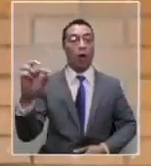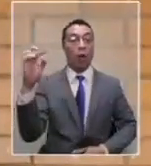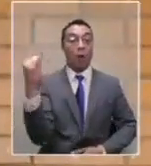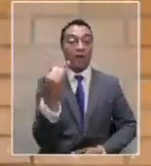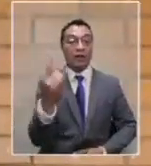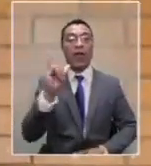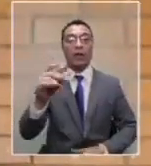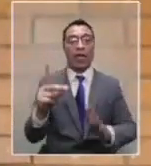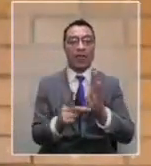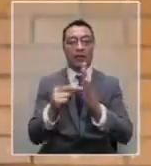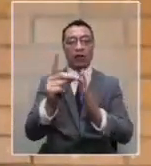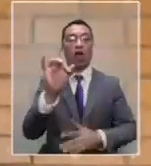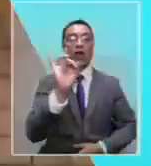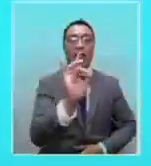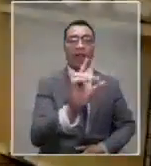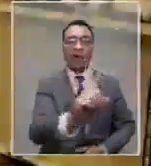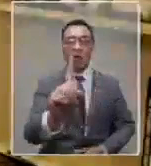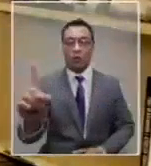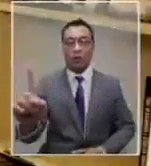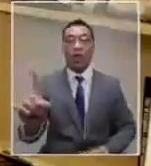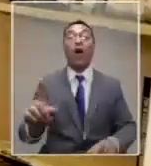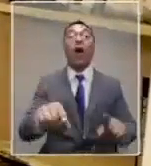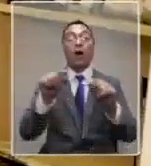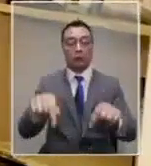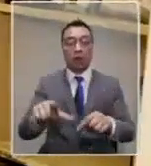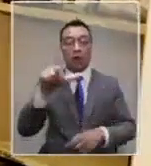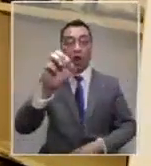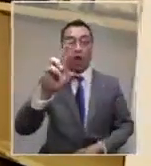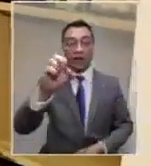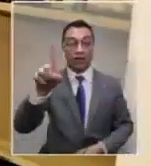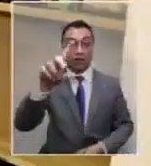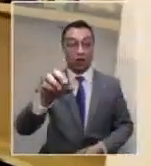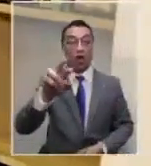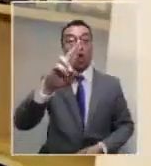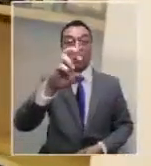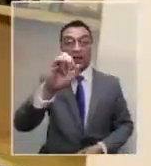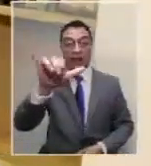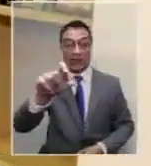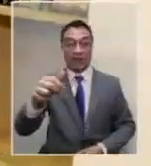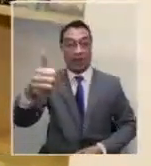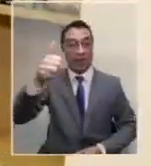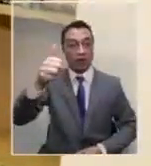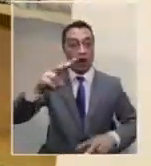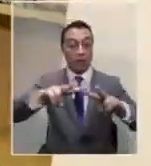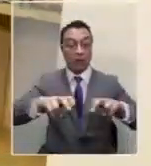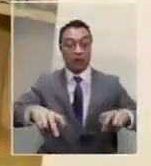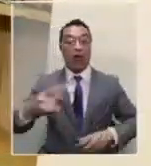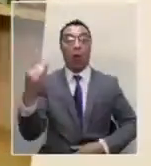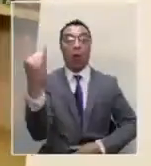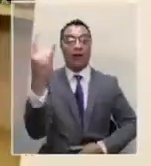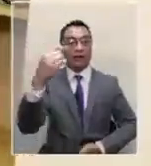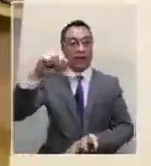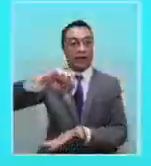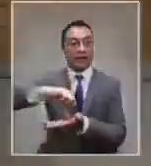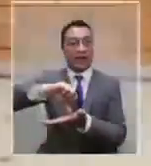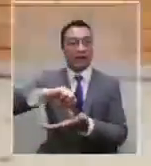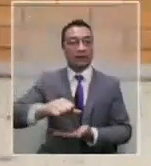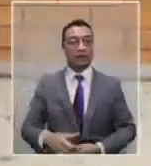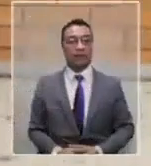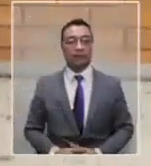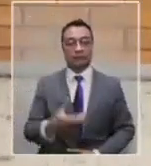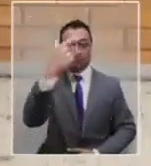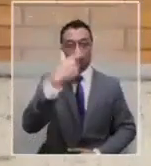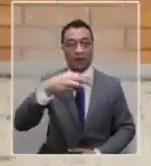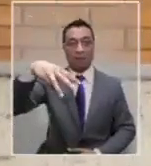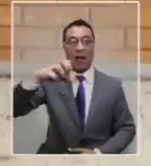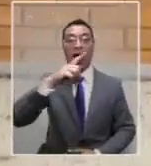el desarrollo de cada uno de ellos. Estaremos con Lorenzo Reyes, director de investigación de la Universidad Central. Soy